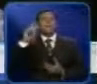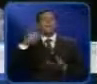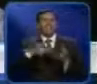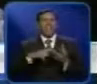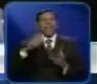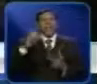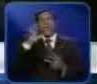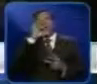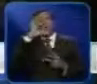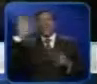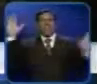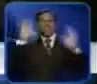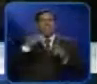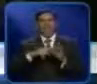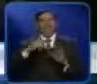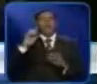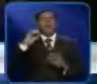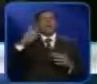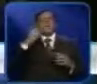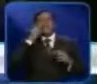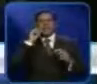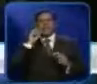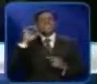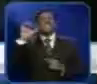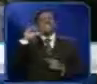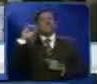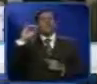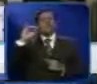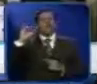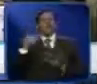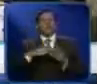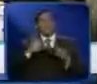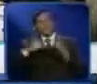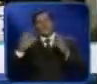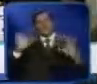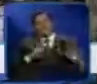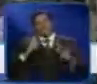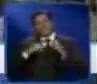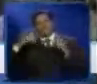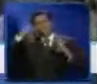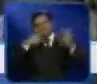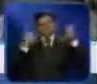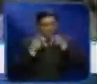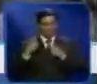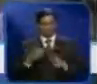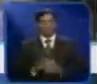Carlos Andrés Pérez, Oscar Llanes, Saddam Hussein, entre otros.